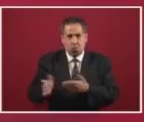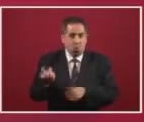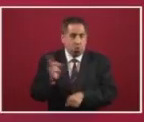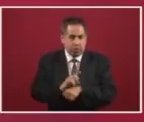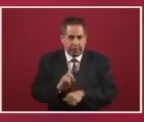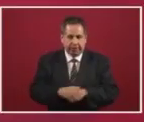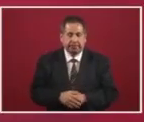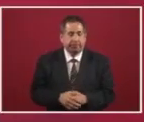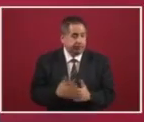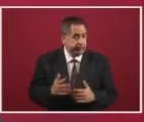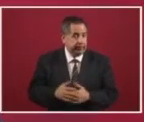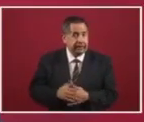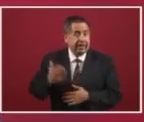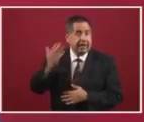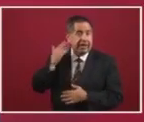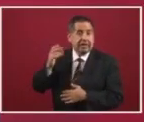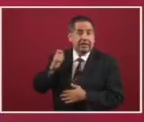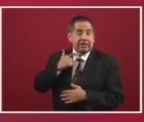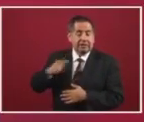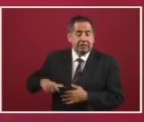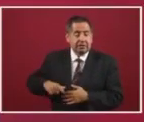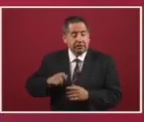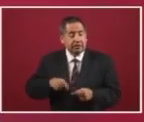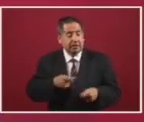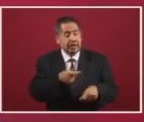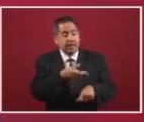Dieron permiso